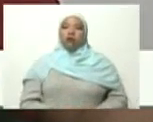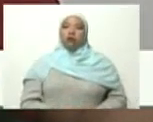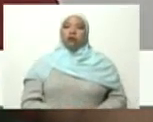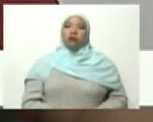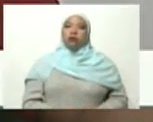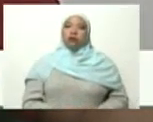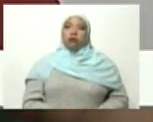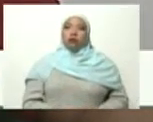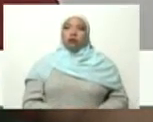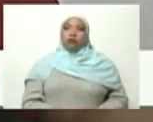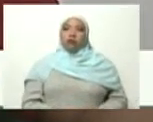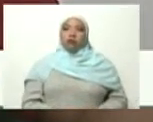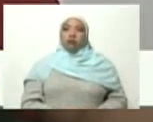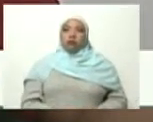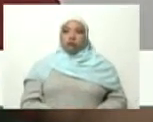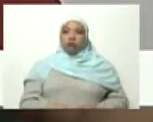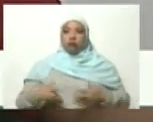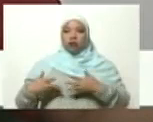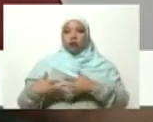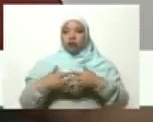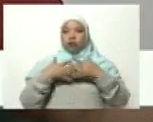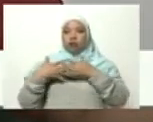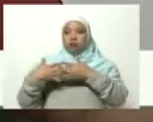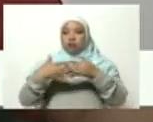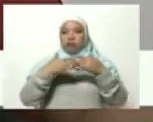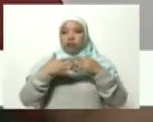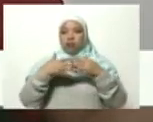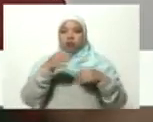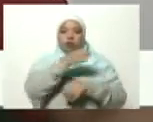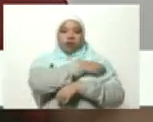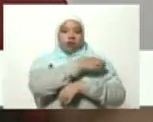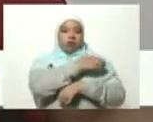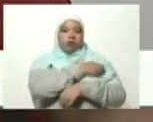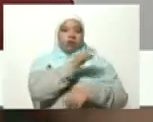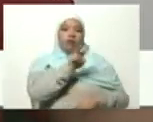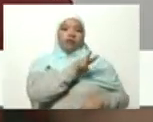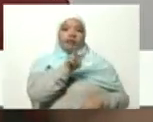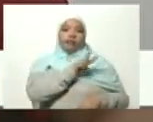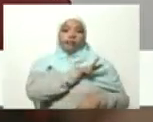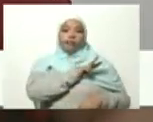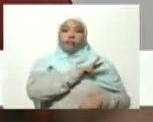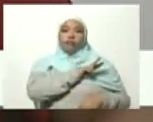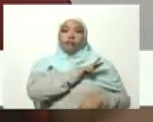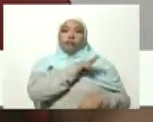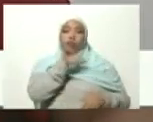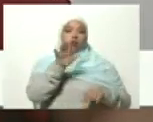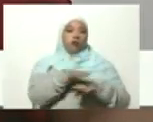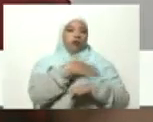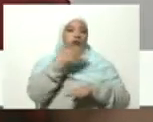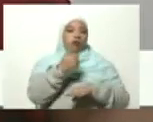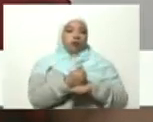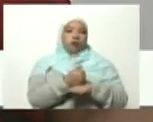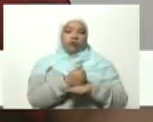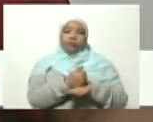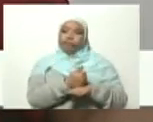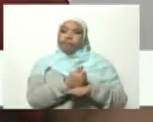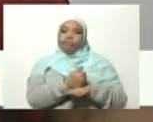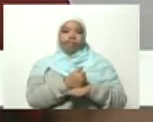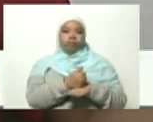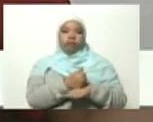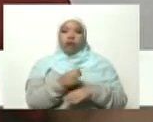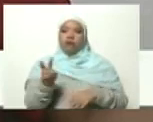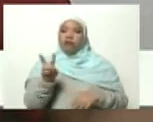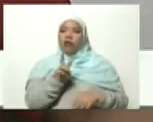Eso le pasa al imperialismo por creer en esa oposición venezolana. No nos echen la culpa de eso a nosotros, no se la echen al pueblo de Venezuela.